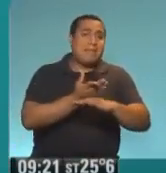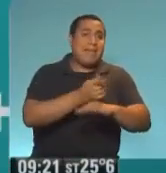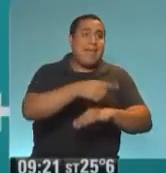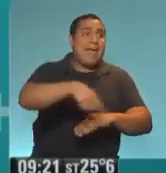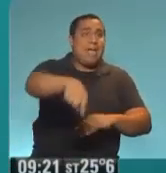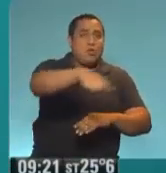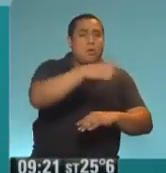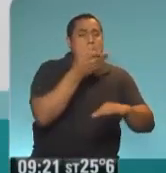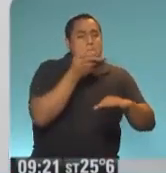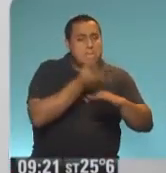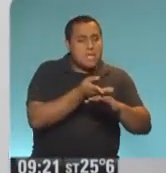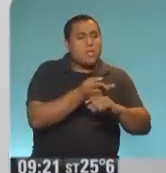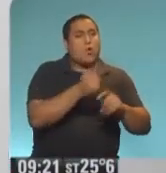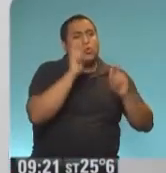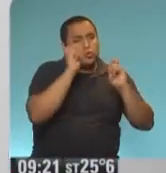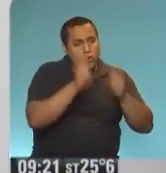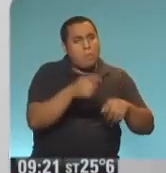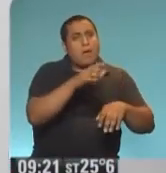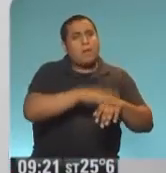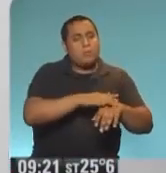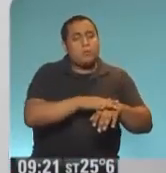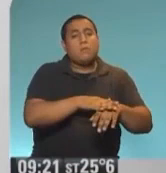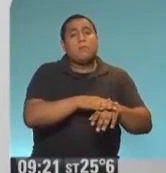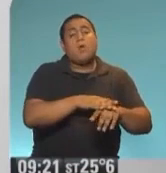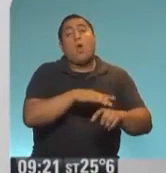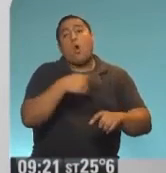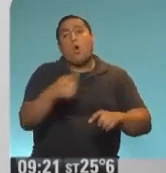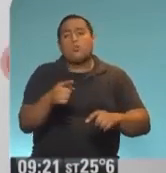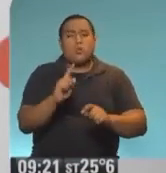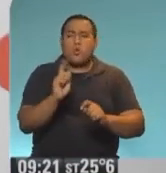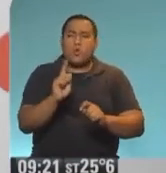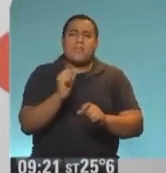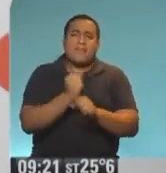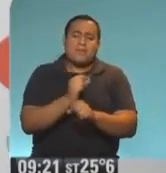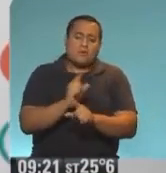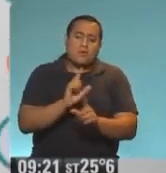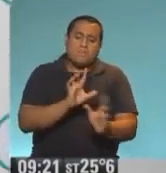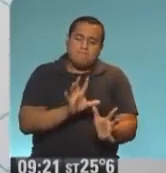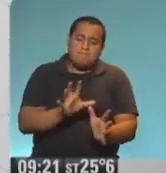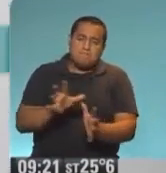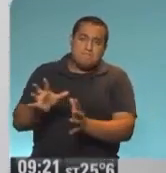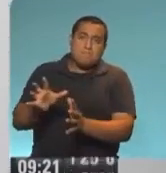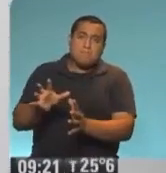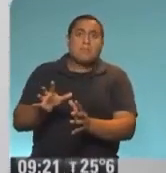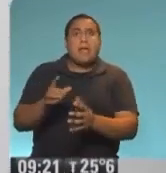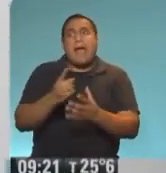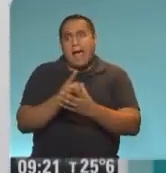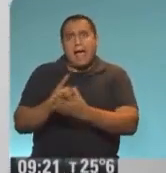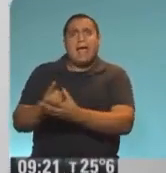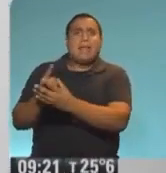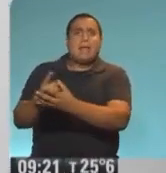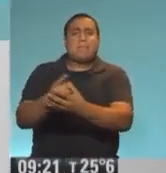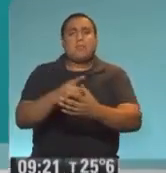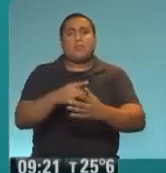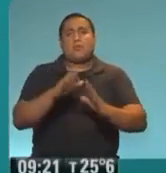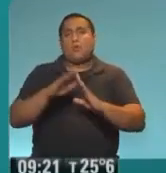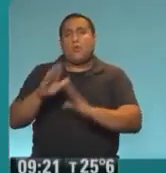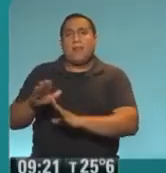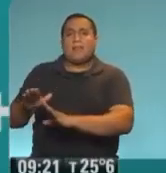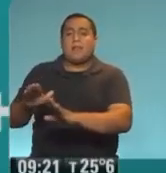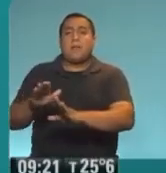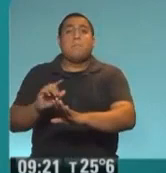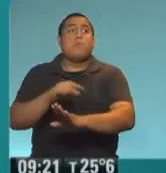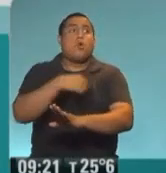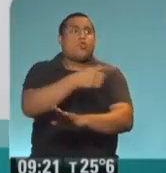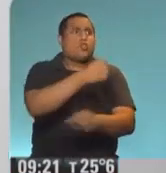y ha permitido a muchos trabajadores que no trabajen, y así ha sido parte de lo que hicimos en el aislamiento. Sin embargo, a los